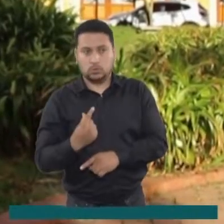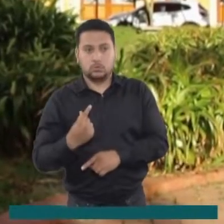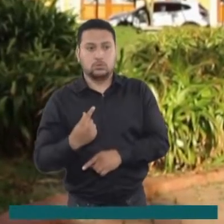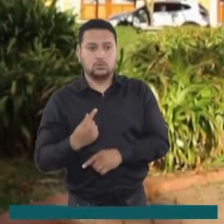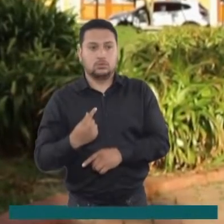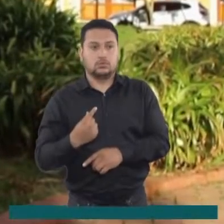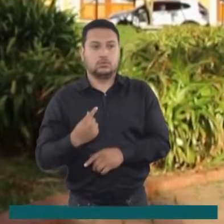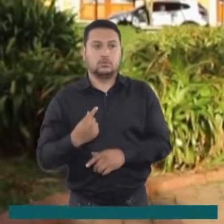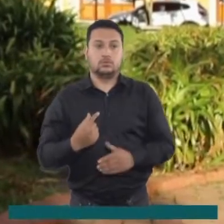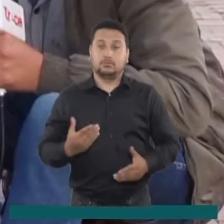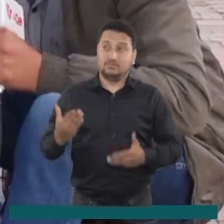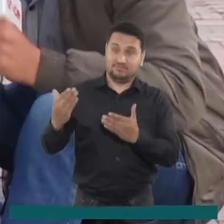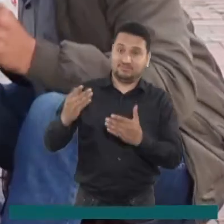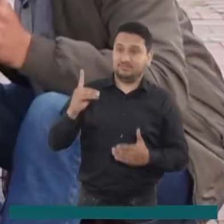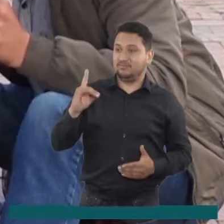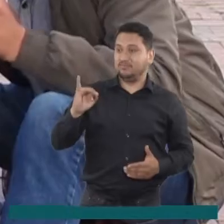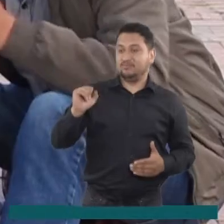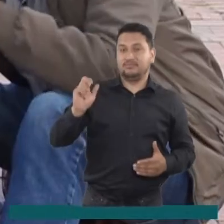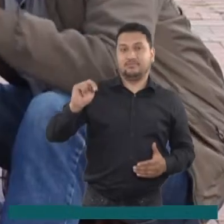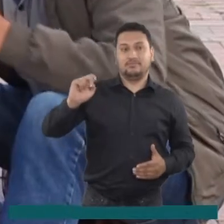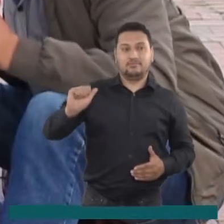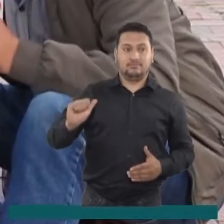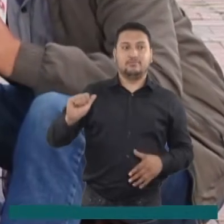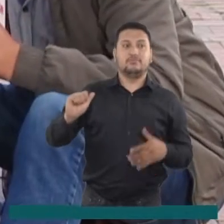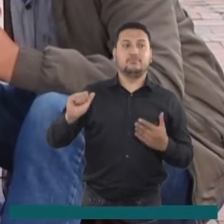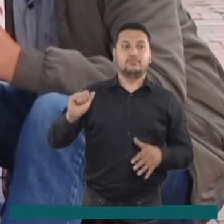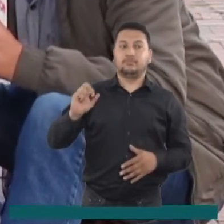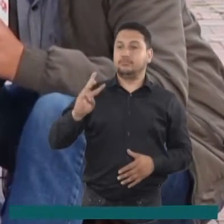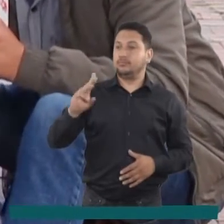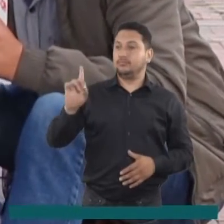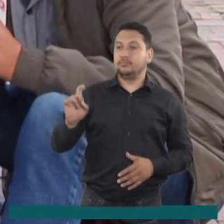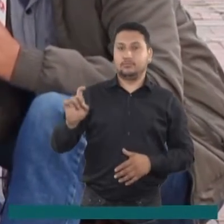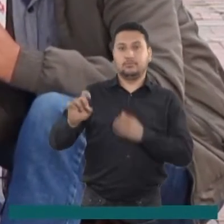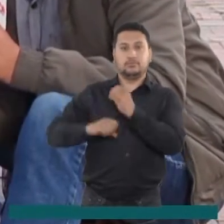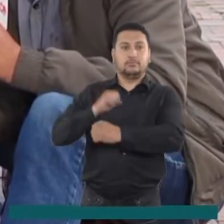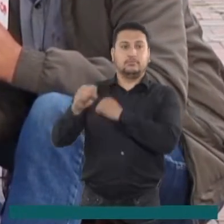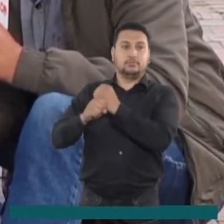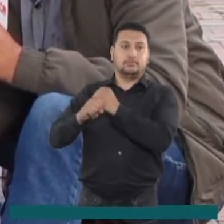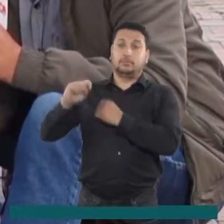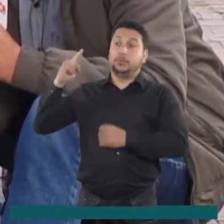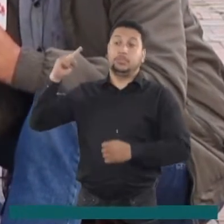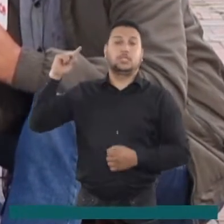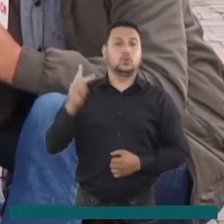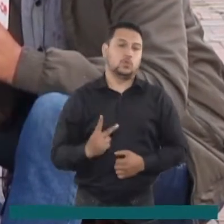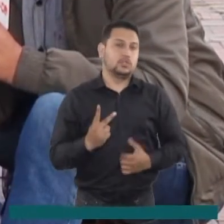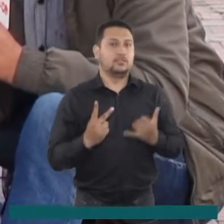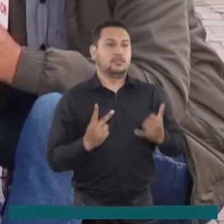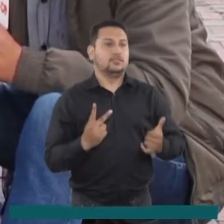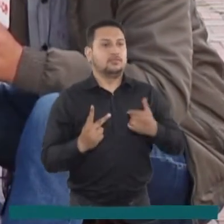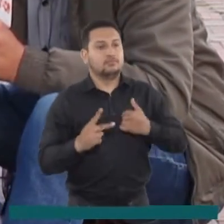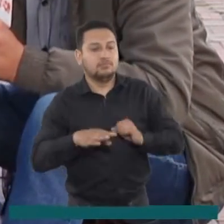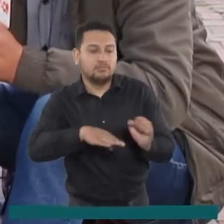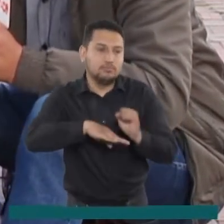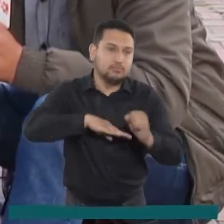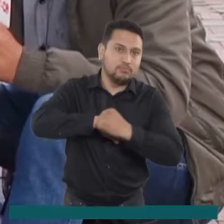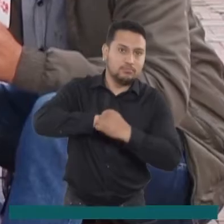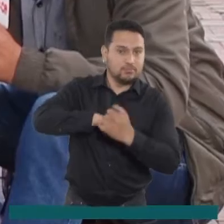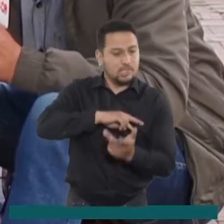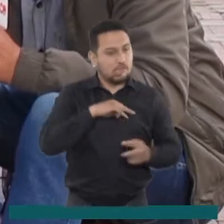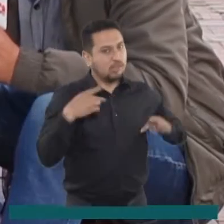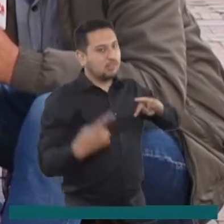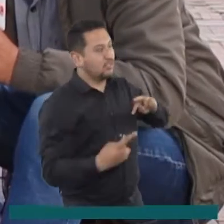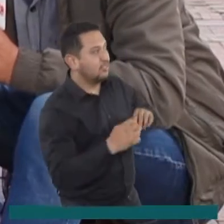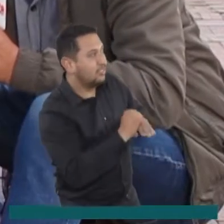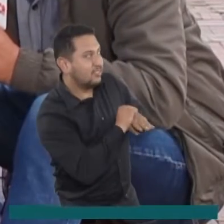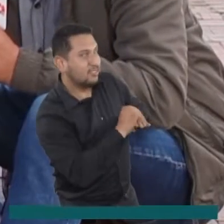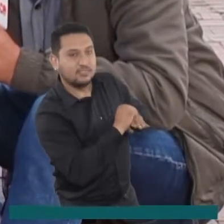tuvimos una vida muy dura. Según Diana Villate, esta es la segunda vez en 36 años que alguien le